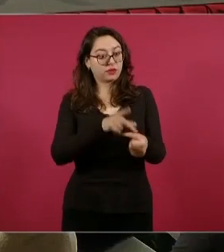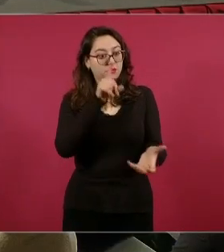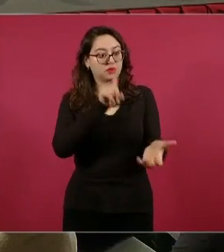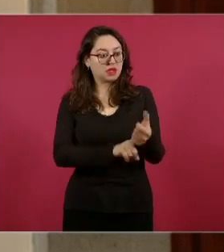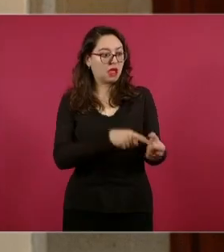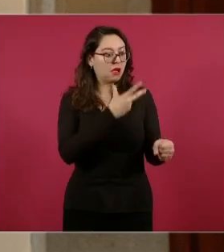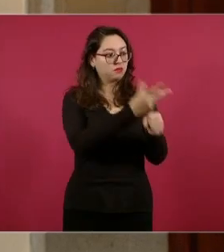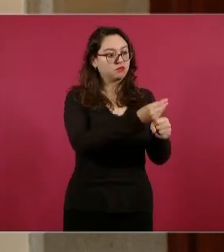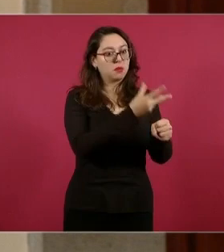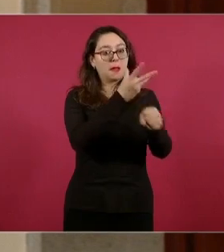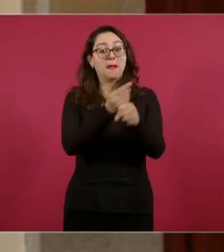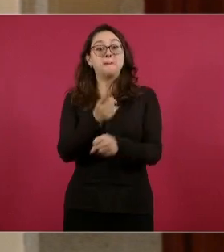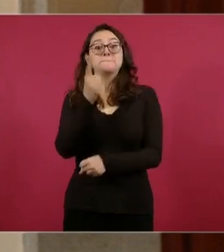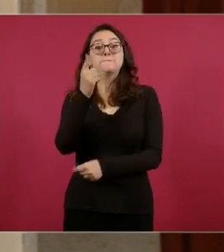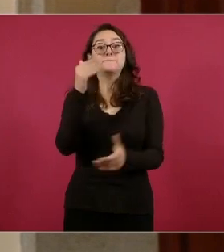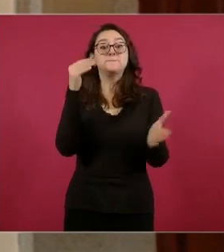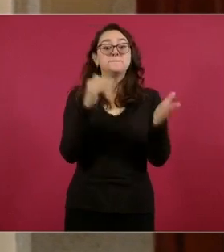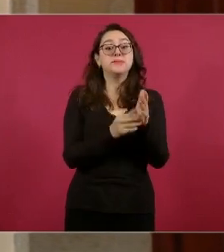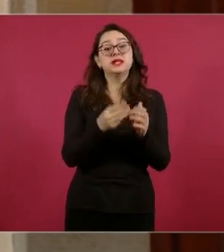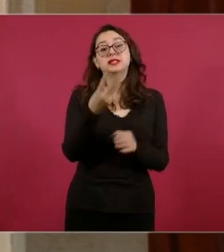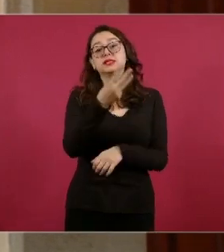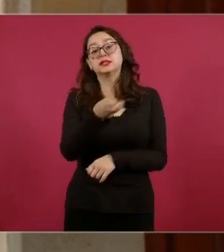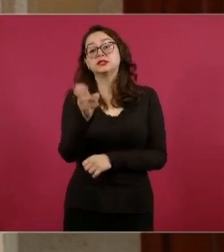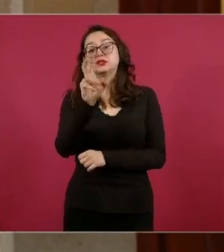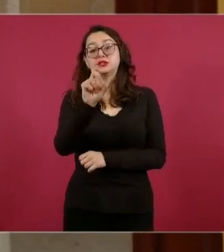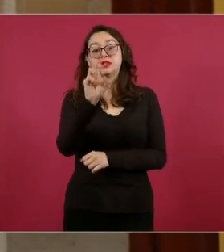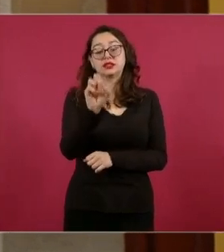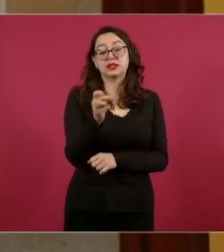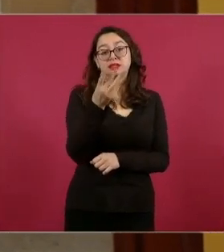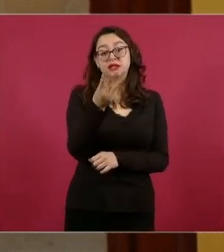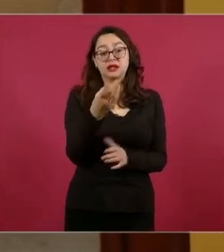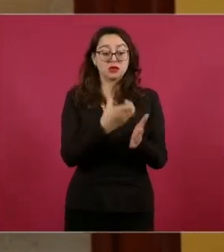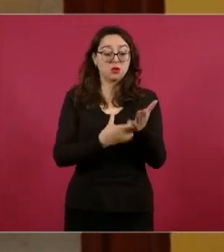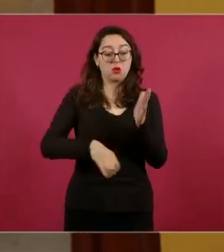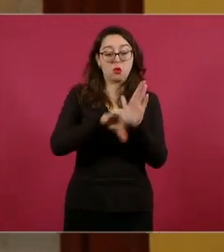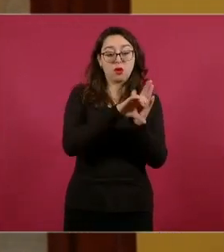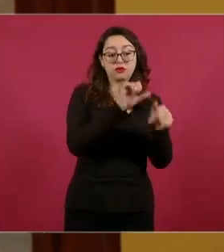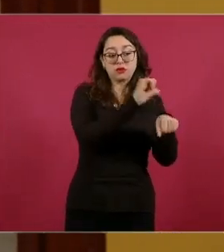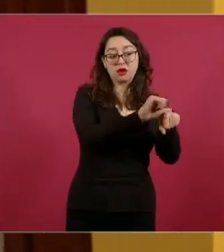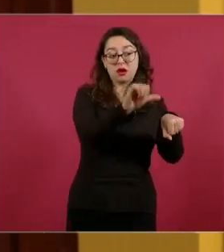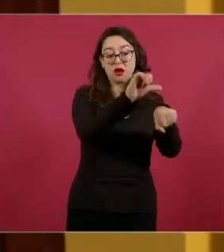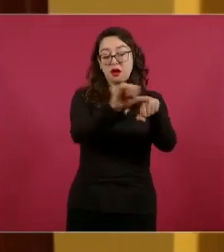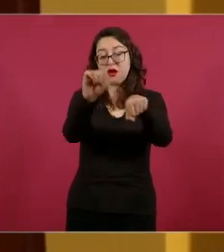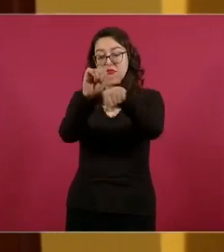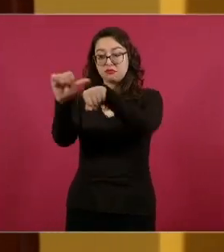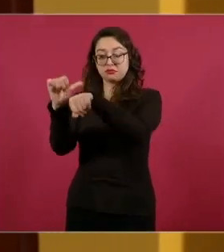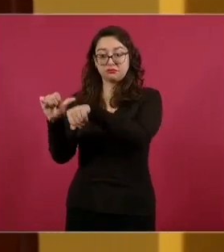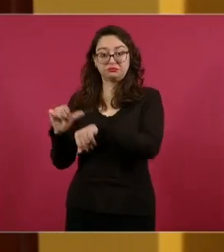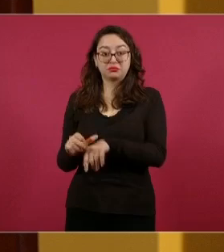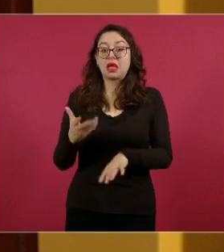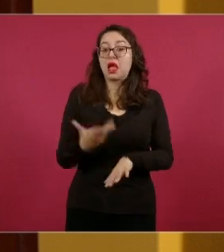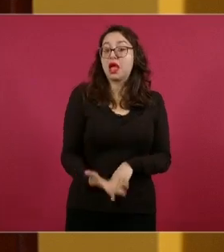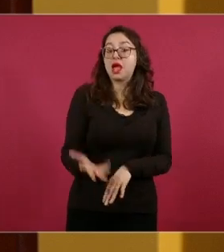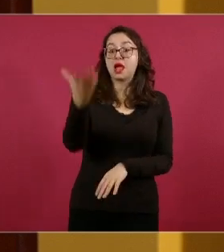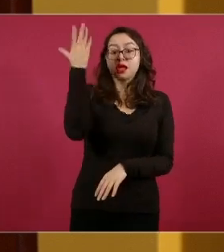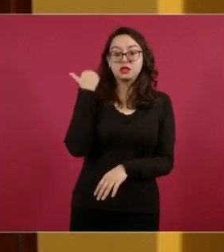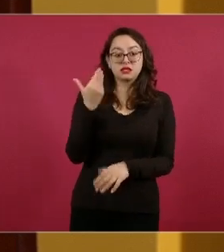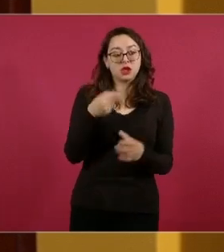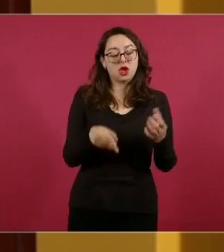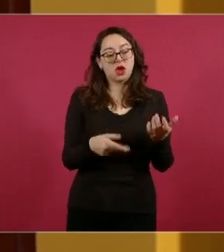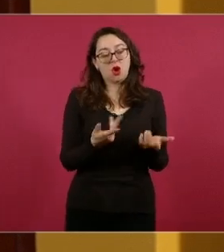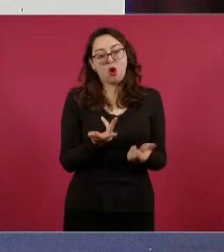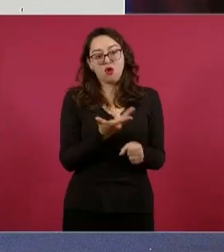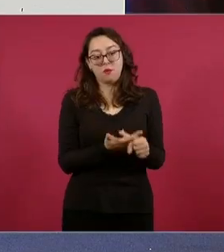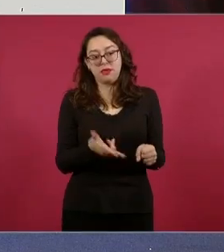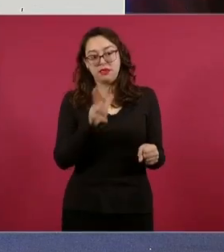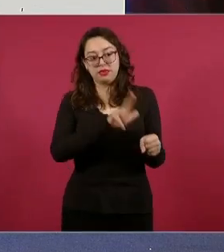a 1.333 quirófanos. Había un número muy importante de estos quirófanos que no estaban en funcionamiento.